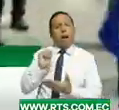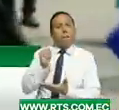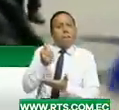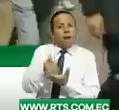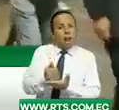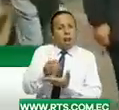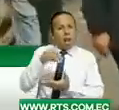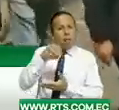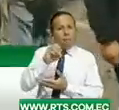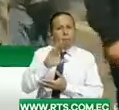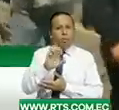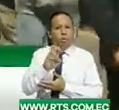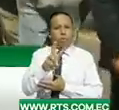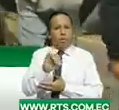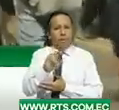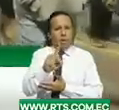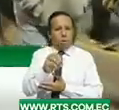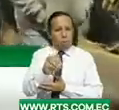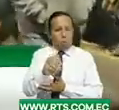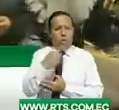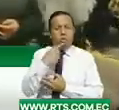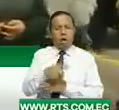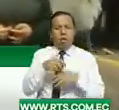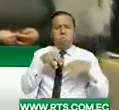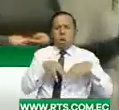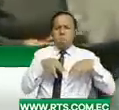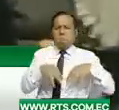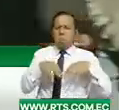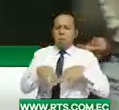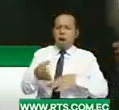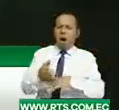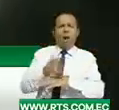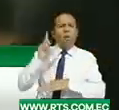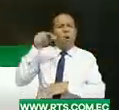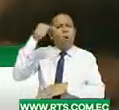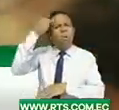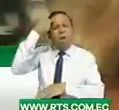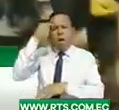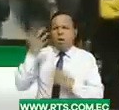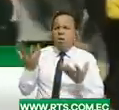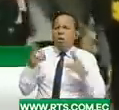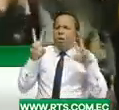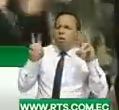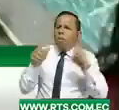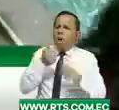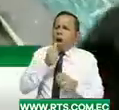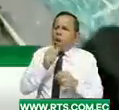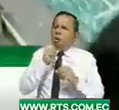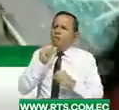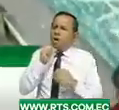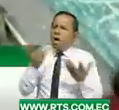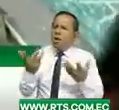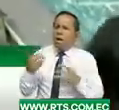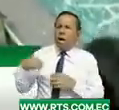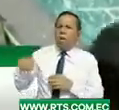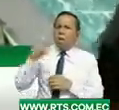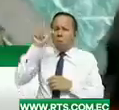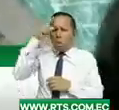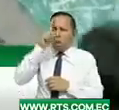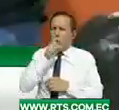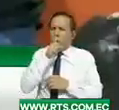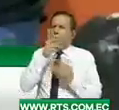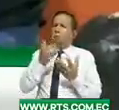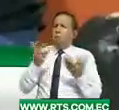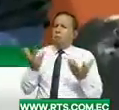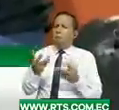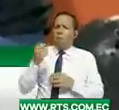cuestionó las respuestas del gobierno ante la crisis hídrica en ese país y en defensa del derecho al agua. Uruguay afronta una crisis